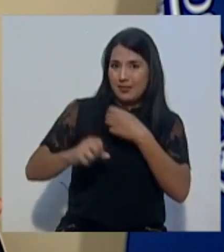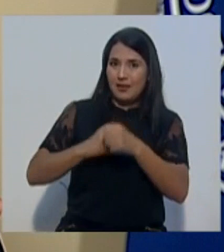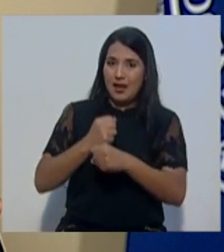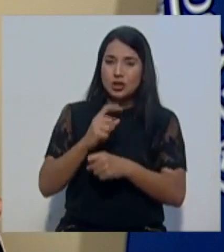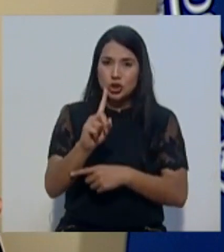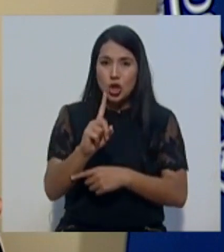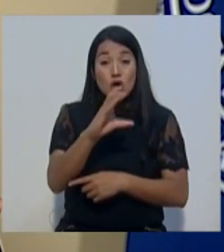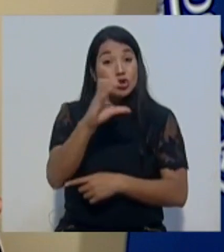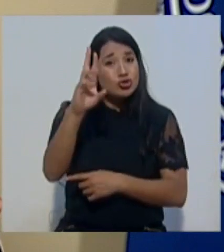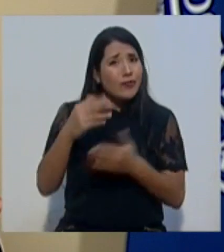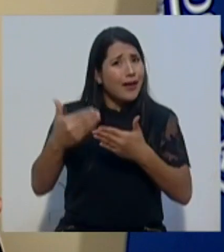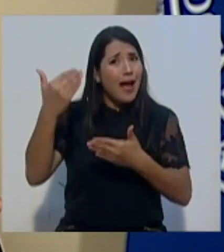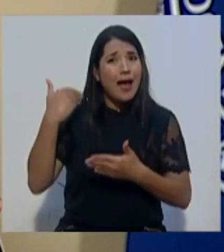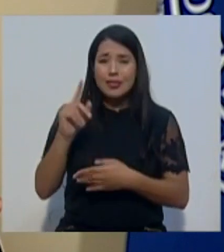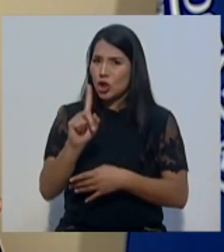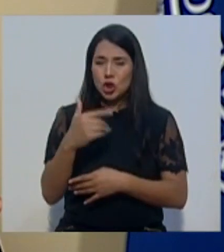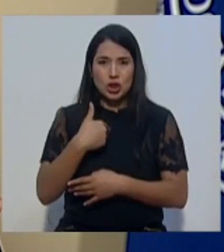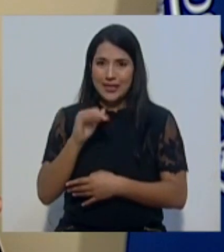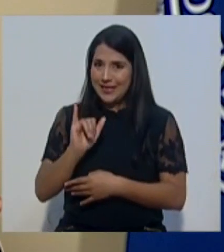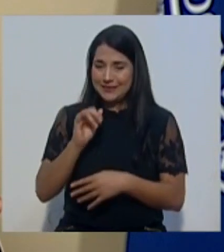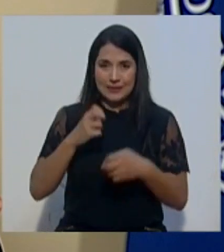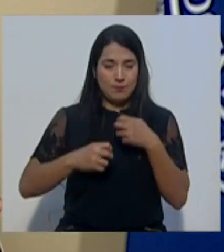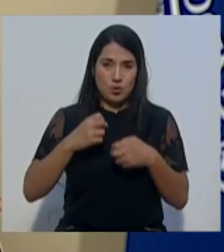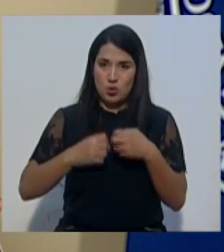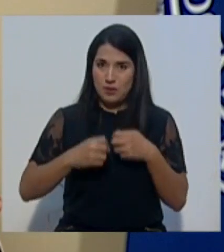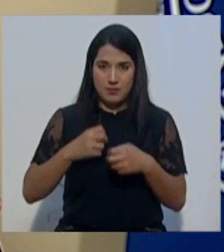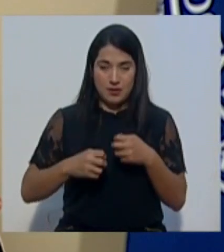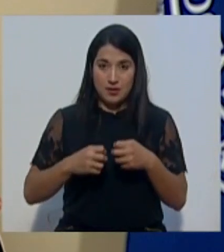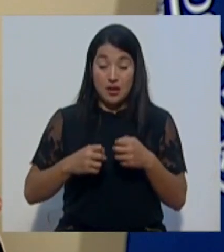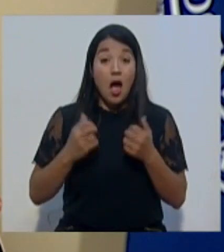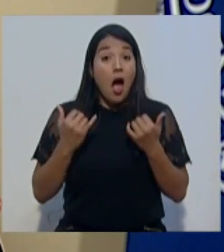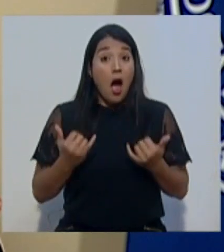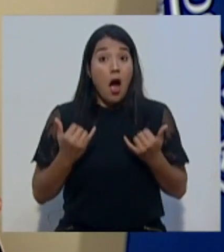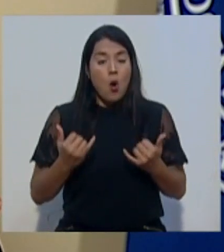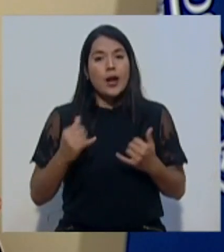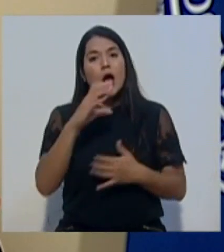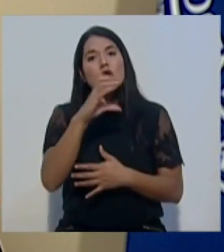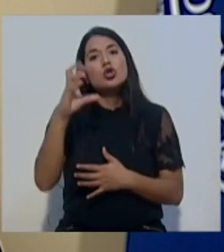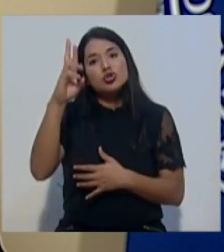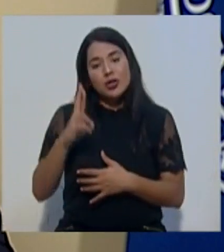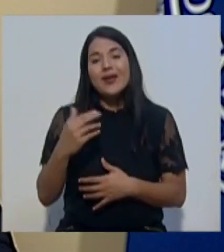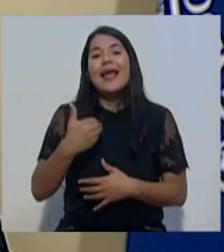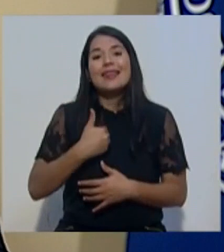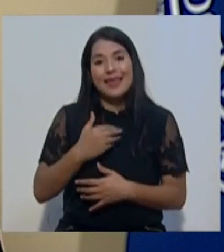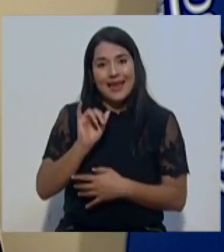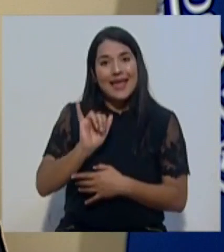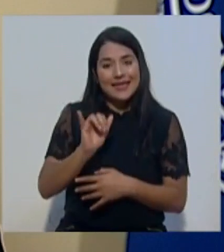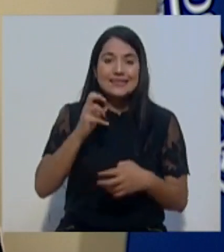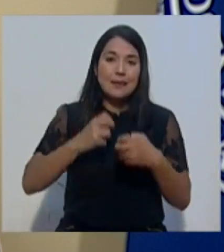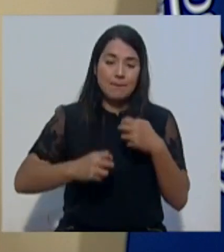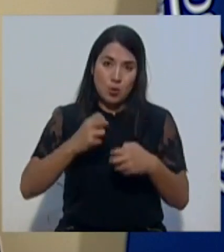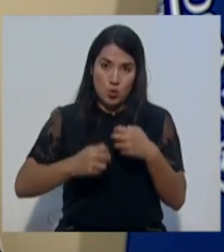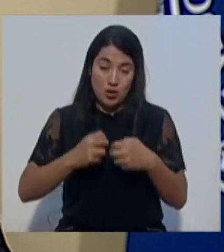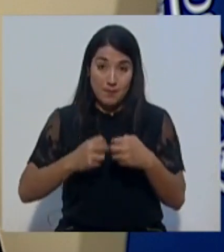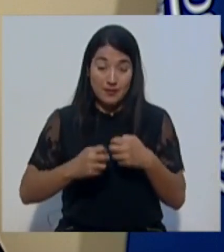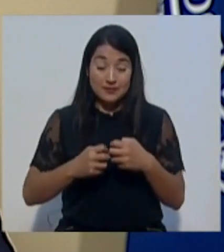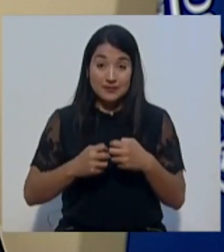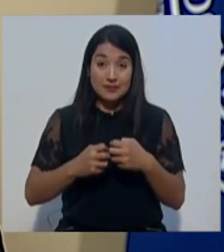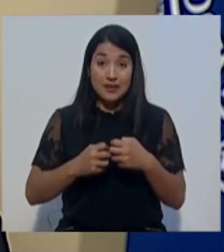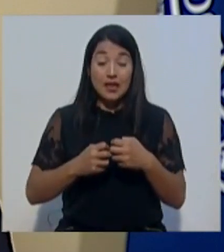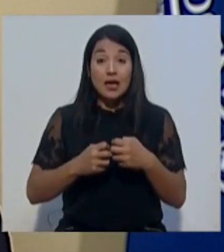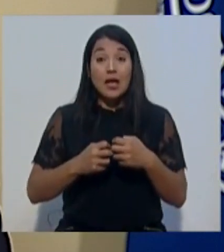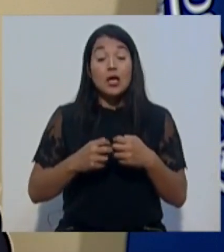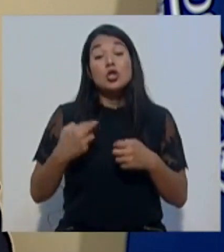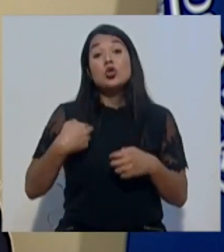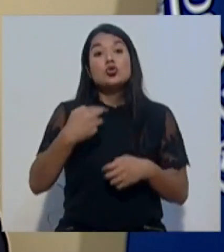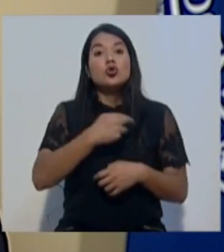Costa Rica no tenía este problema hace 20 años. Hoy Costa Rica tiene este problema por circunstancias del pasado. En fin, a